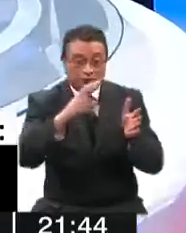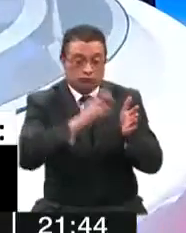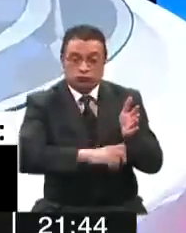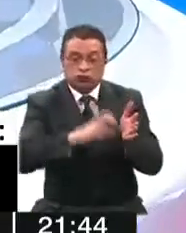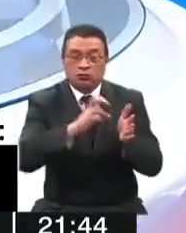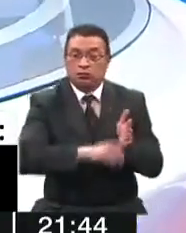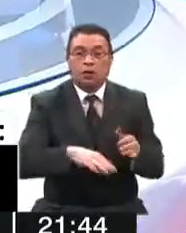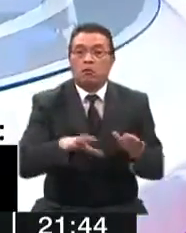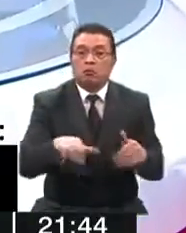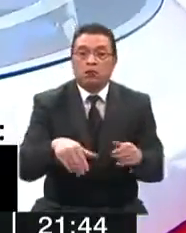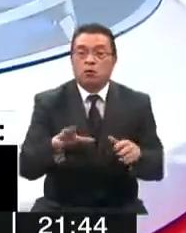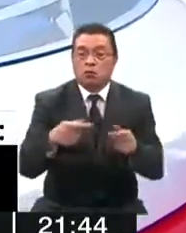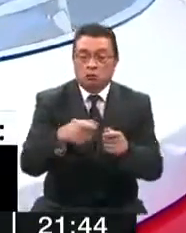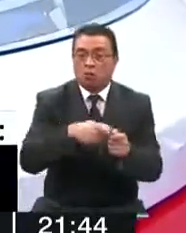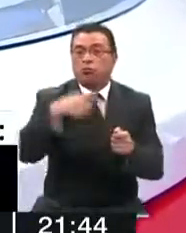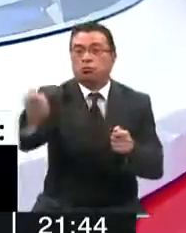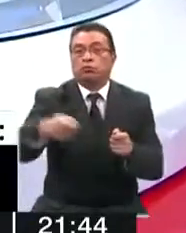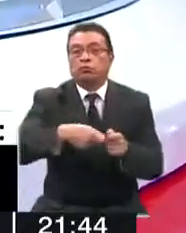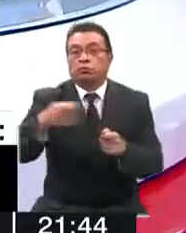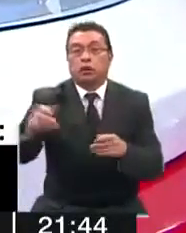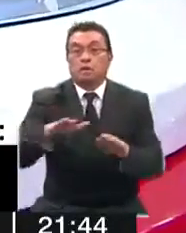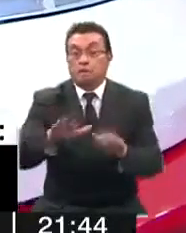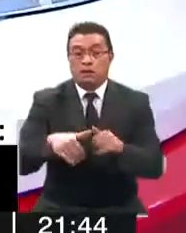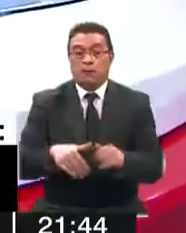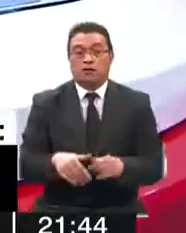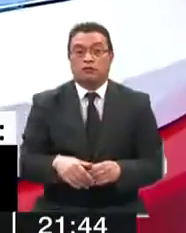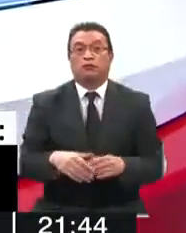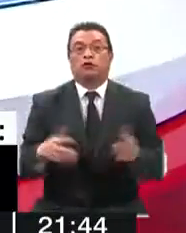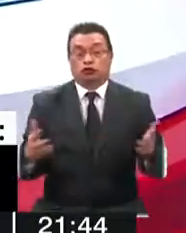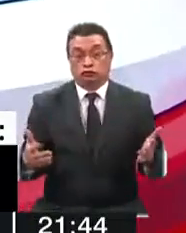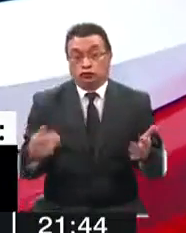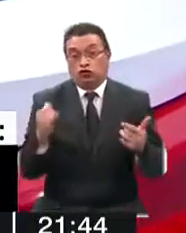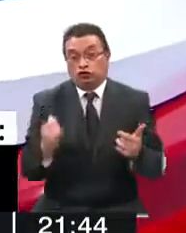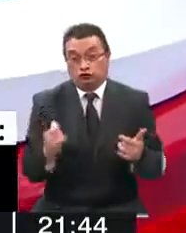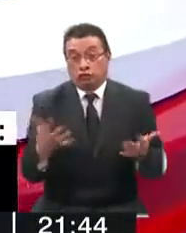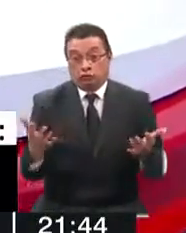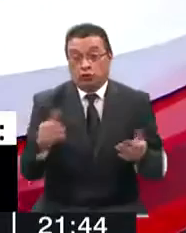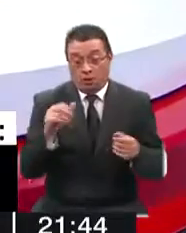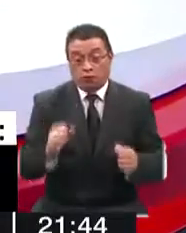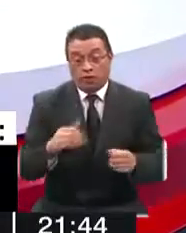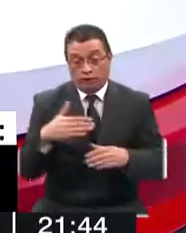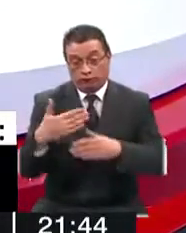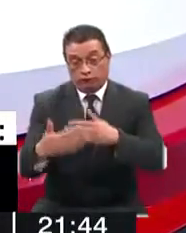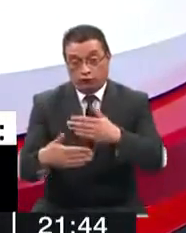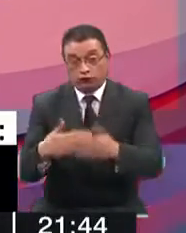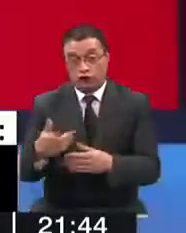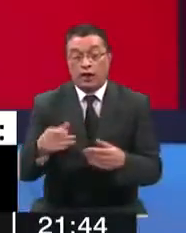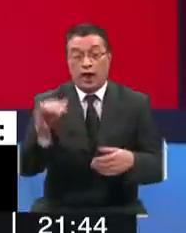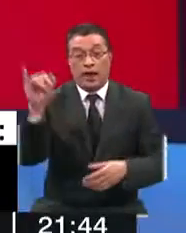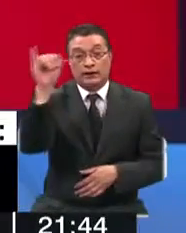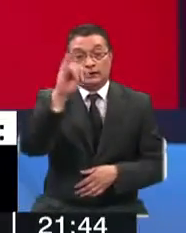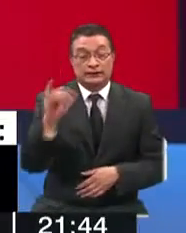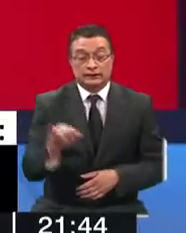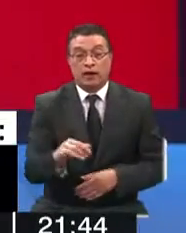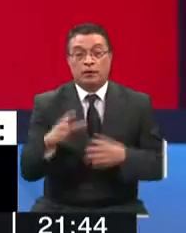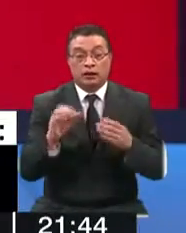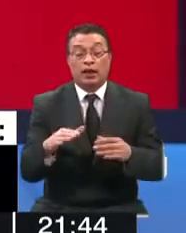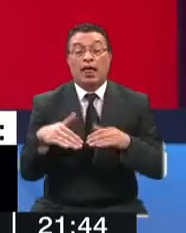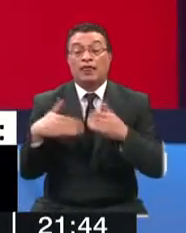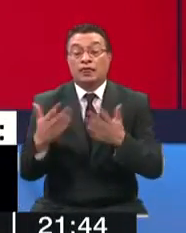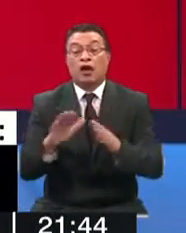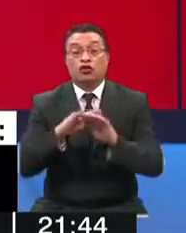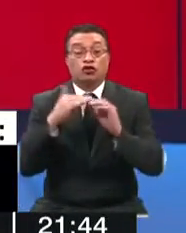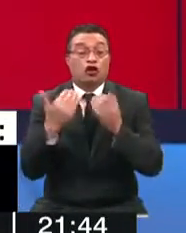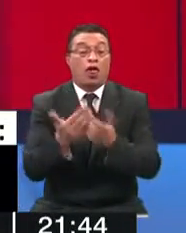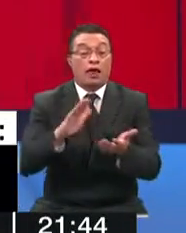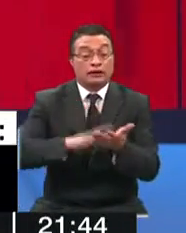sigue llegando a esta empresa con fines de lucro. No, claro, es parte de lo que permite el funcionamiento del ISAPRE y el otorgamiento de todas las atenciones